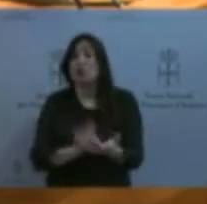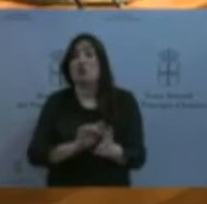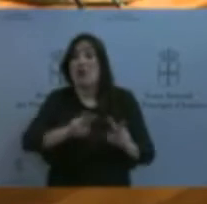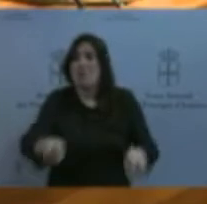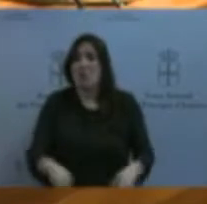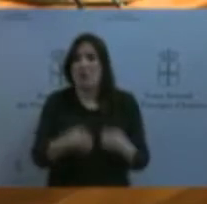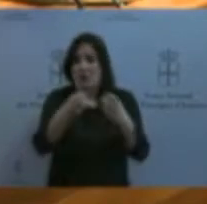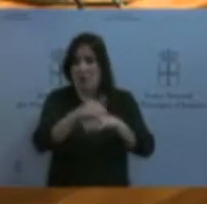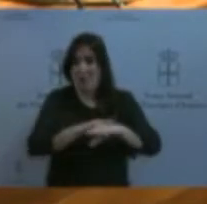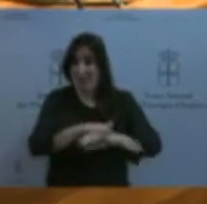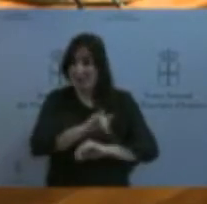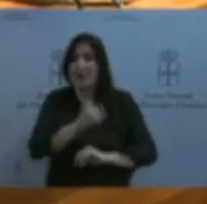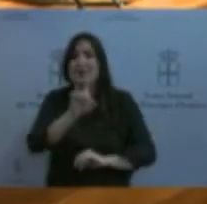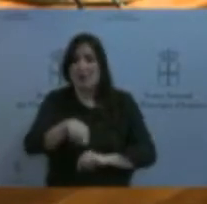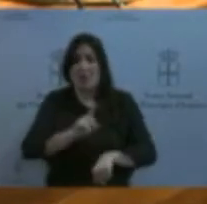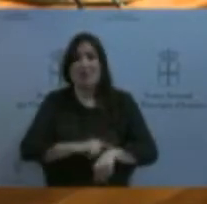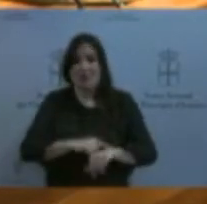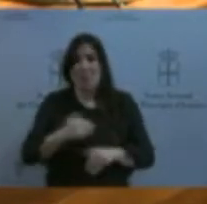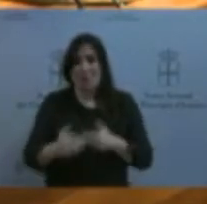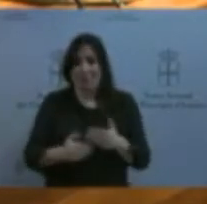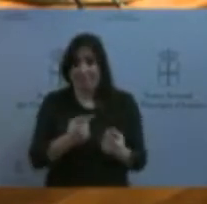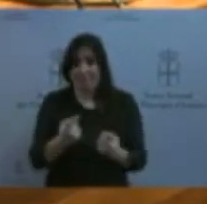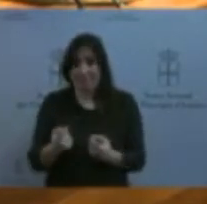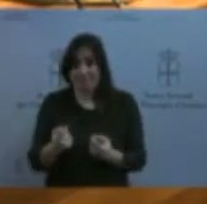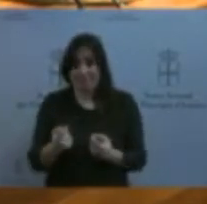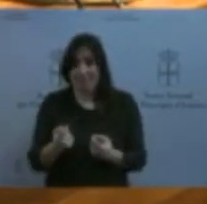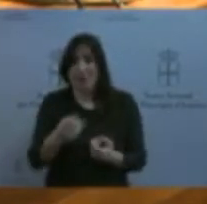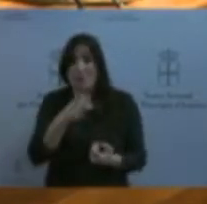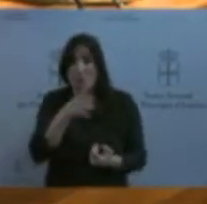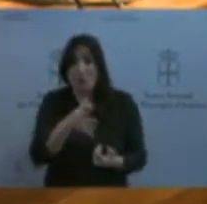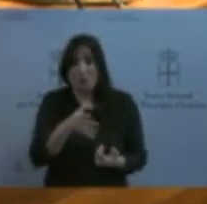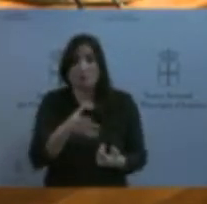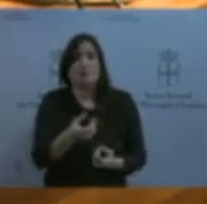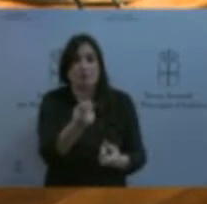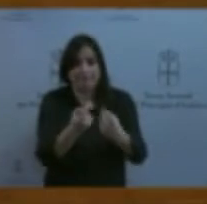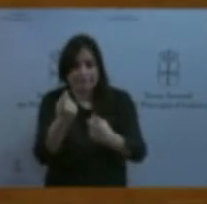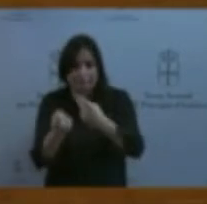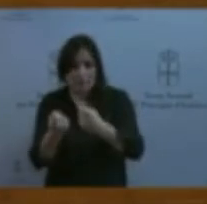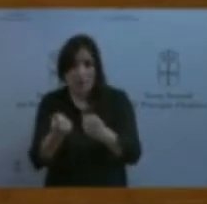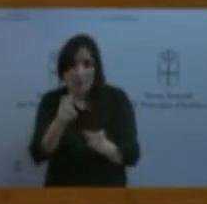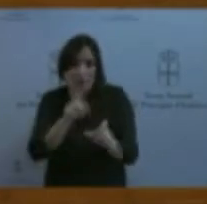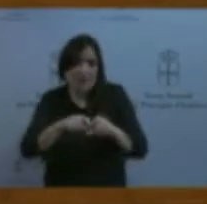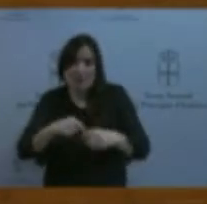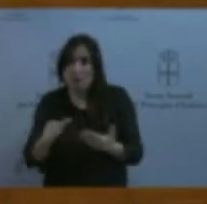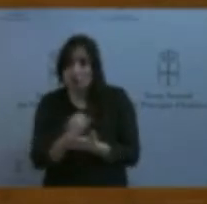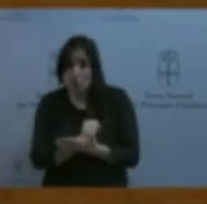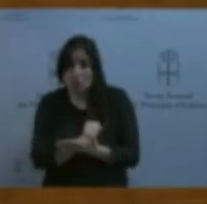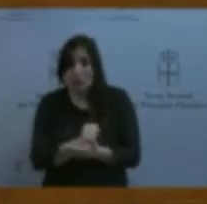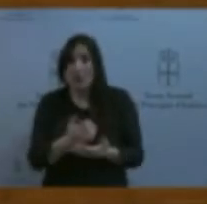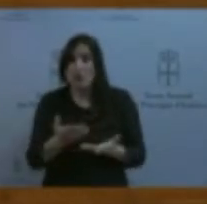unos cuantos meses como consecuencia de consultar a todos los implicados. De hecho, tengo aquí una